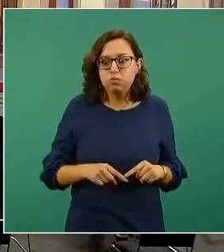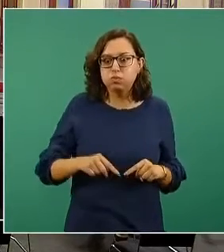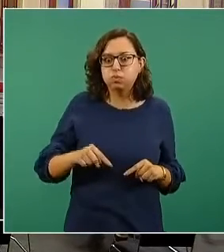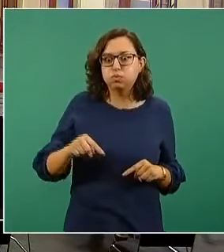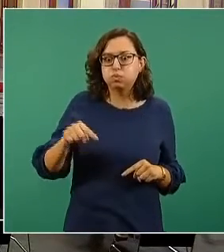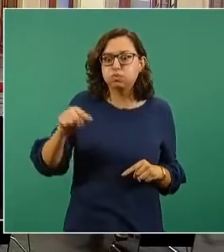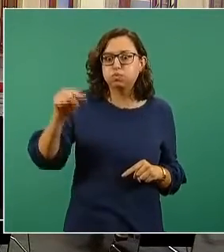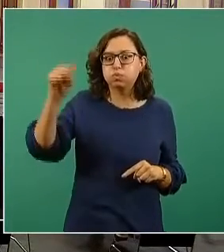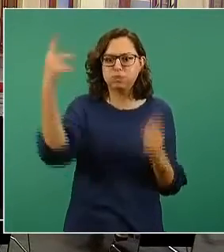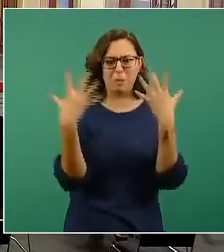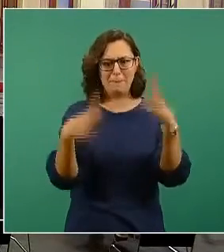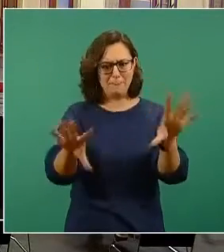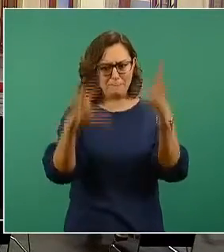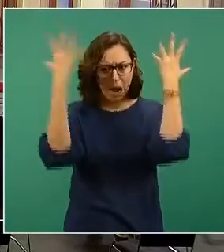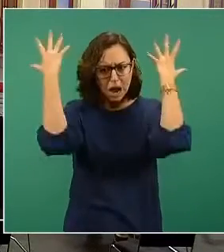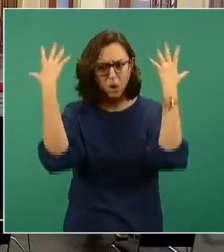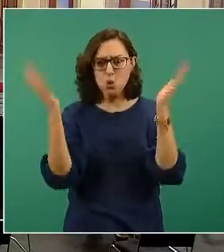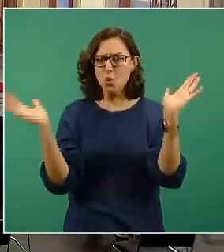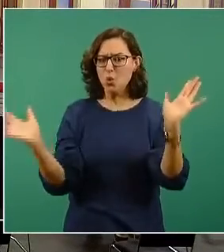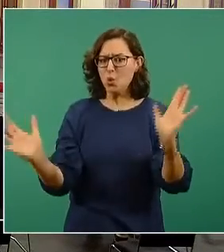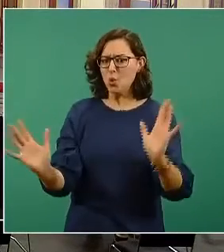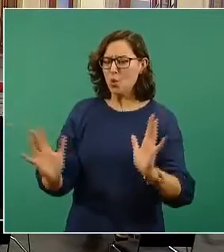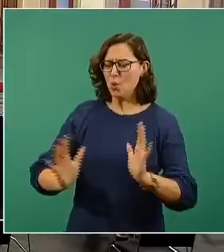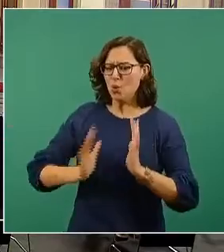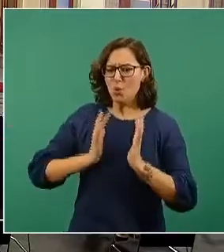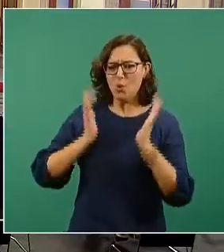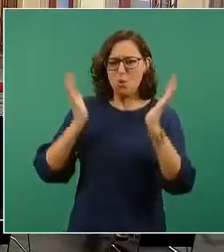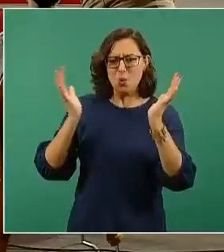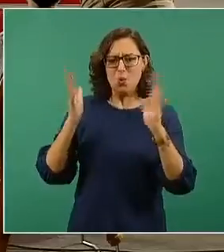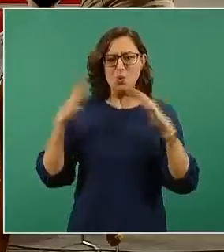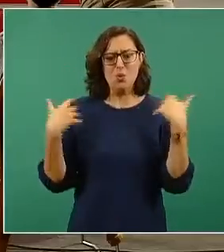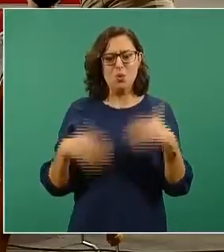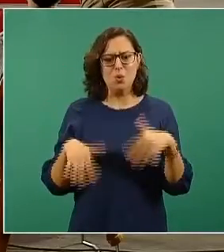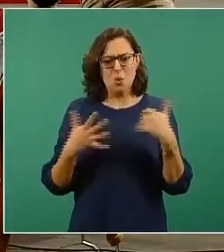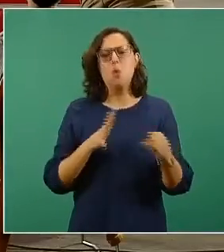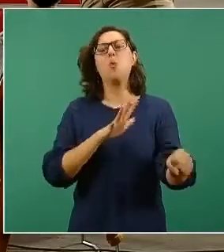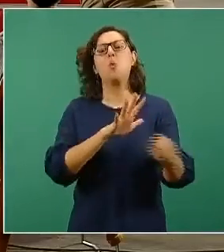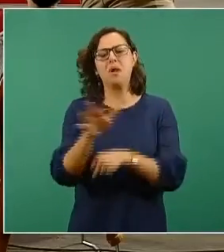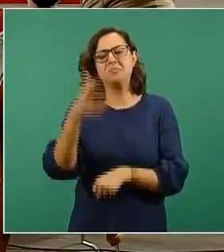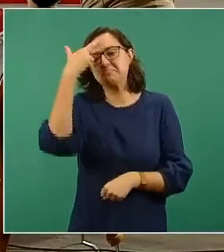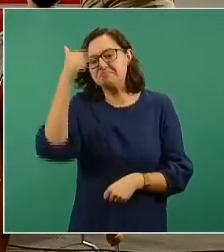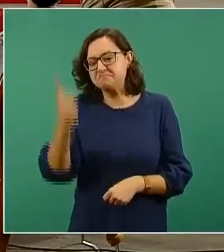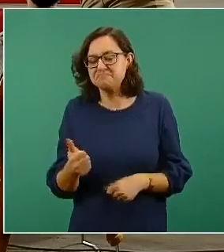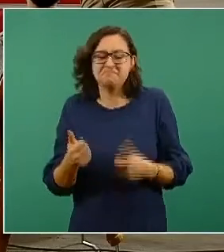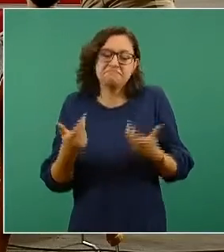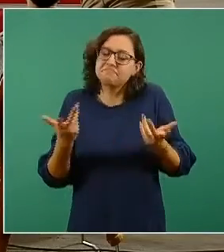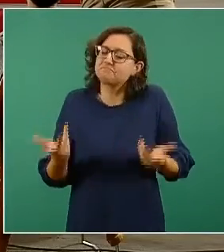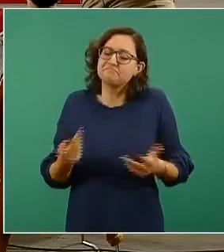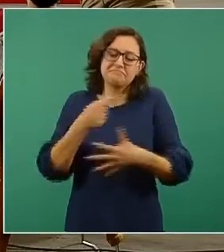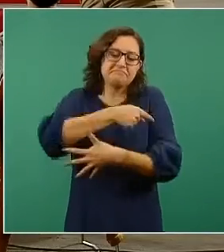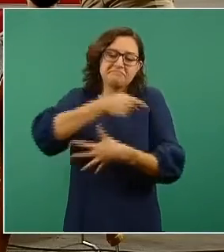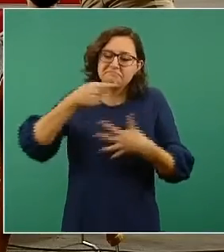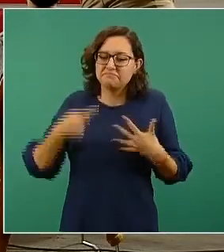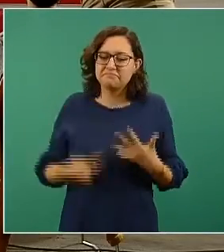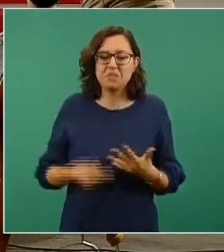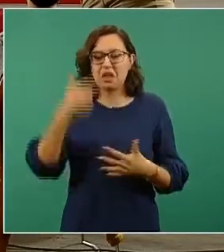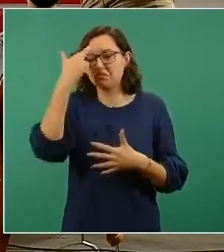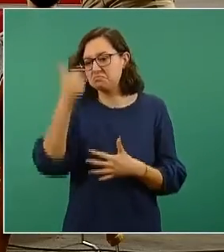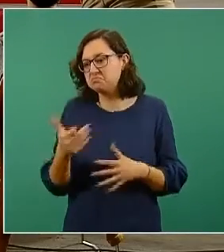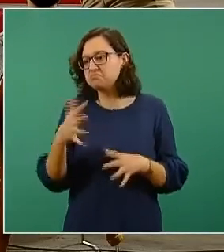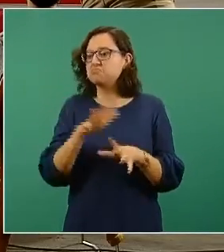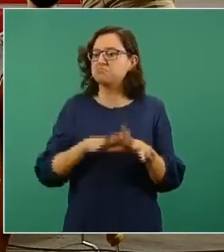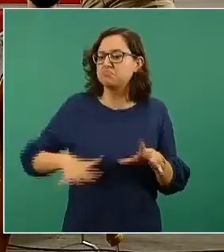y súbitamente empezaron a subir. ¿Por qué razón? Por múltiples razones, demográficas, sociales,